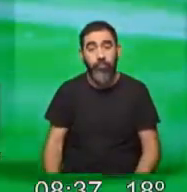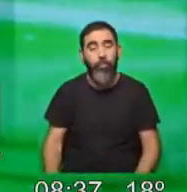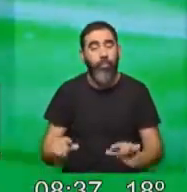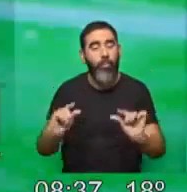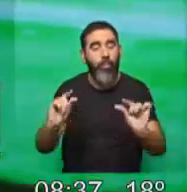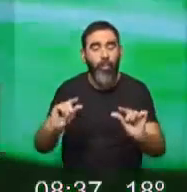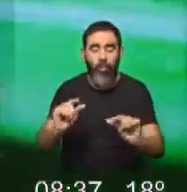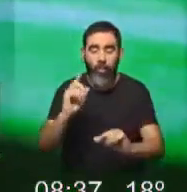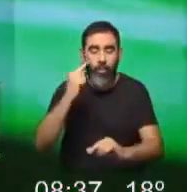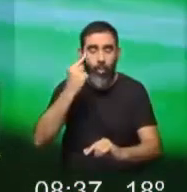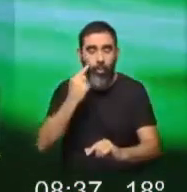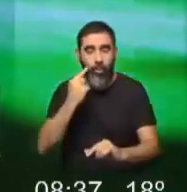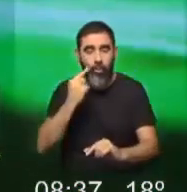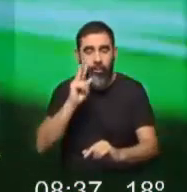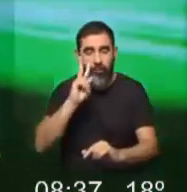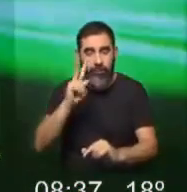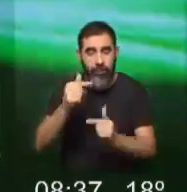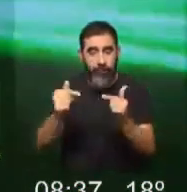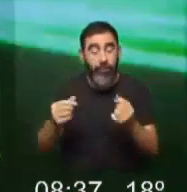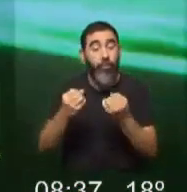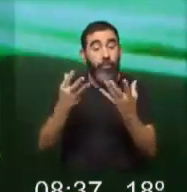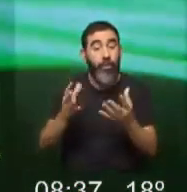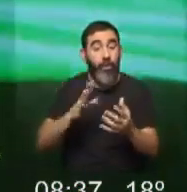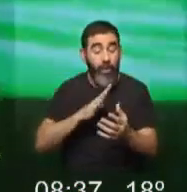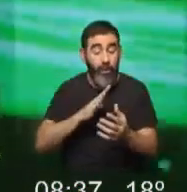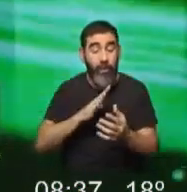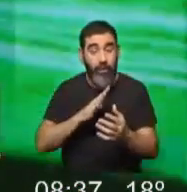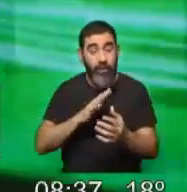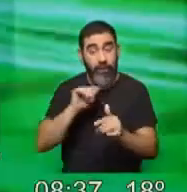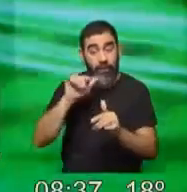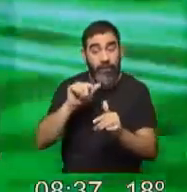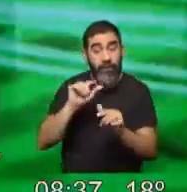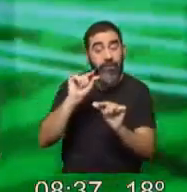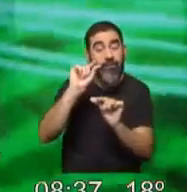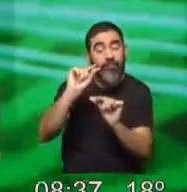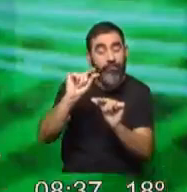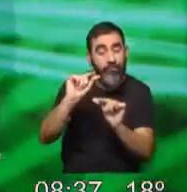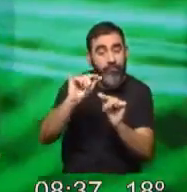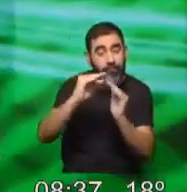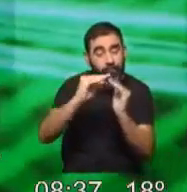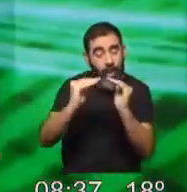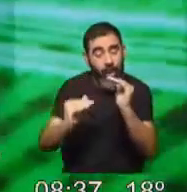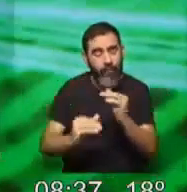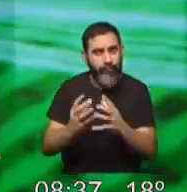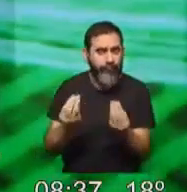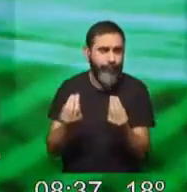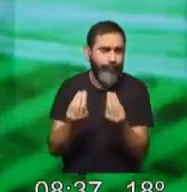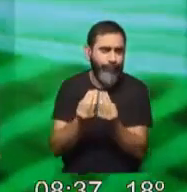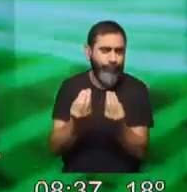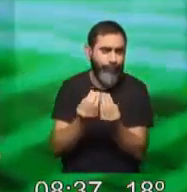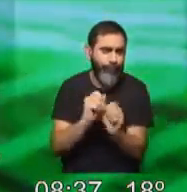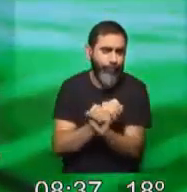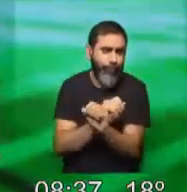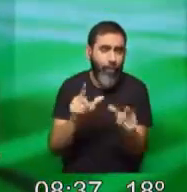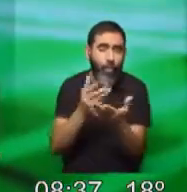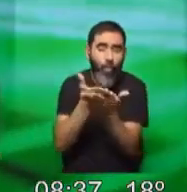pocos, en realidad, los casos que se ven, porque hay un punto de que eso es la punta de un iceberg. Abajo hay montones más. Los casos